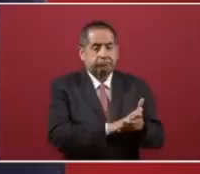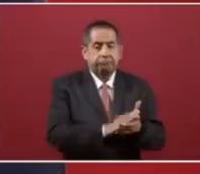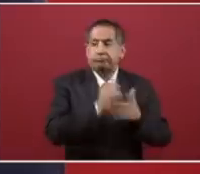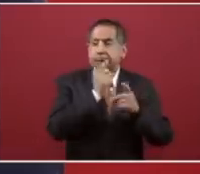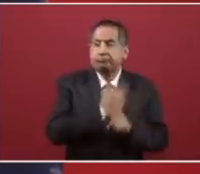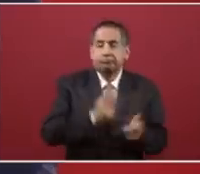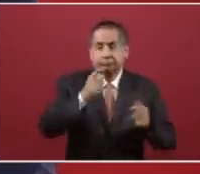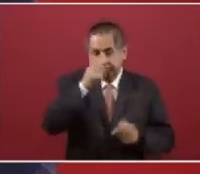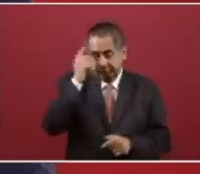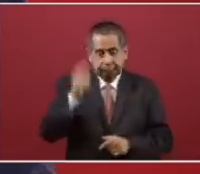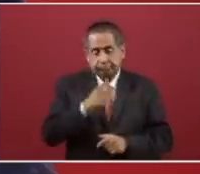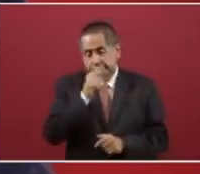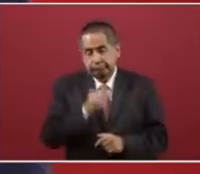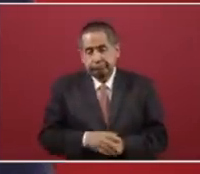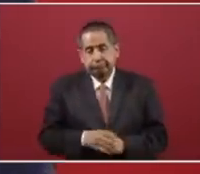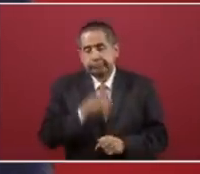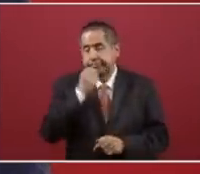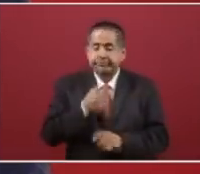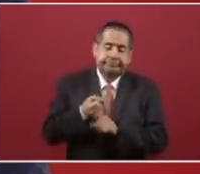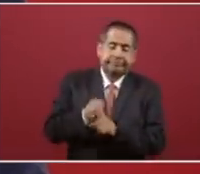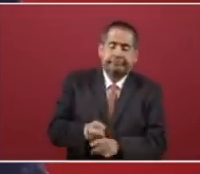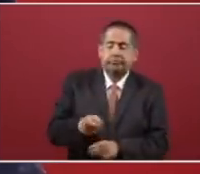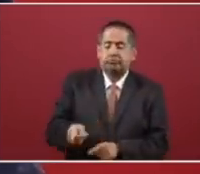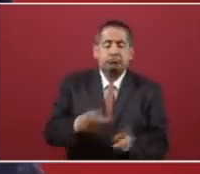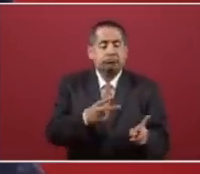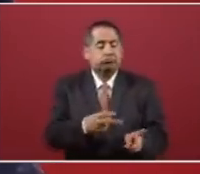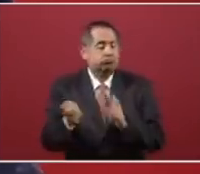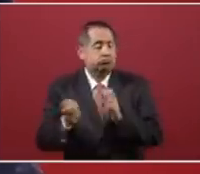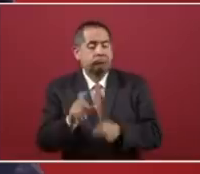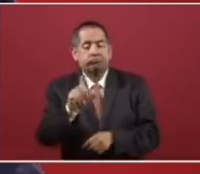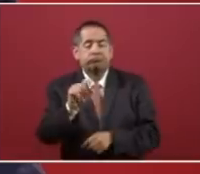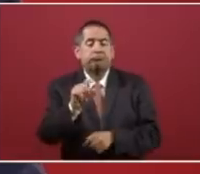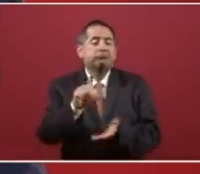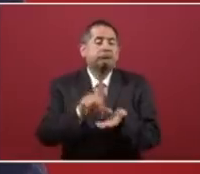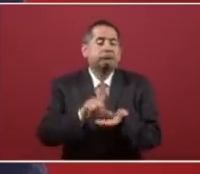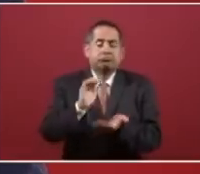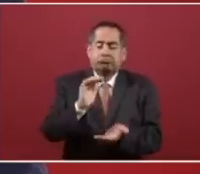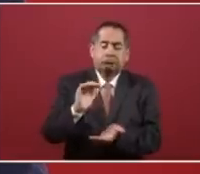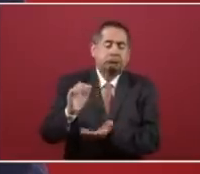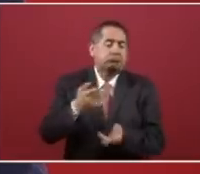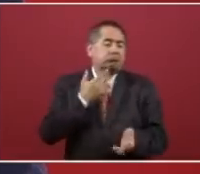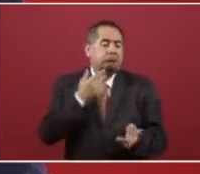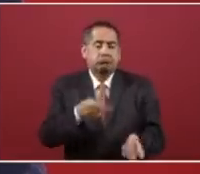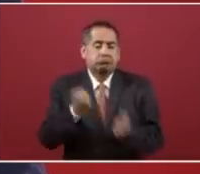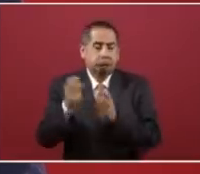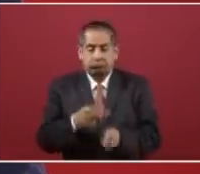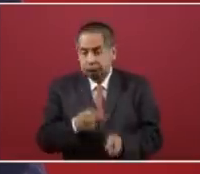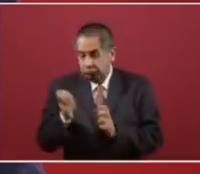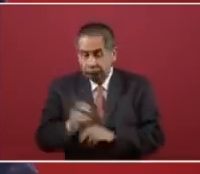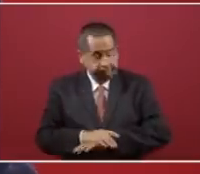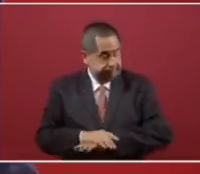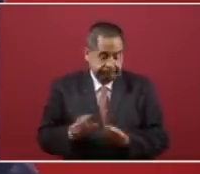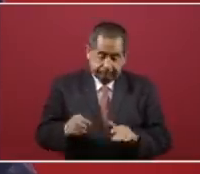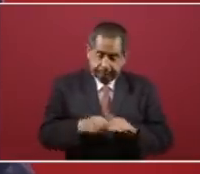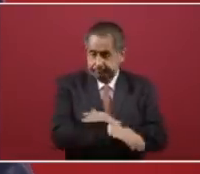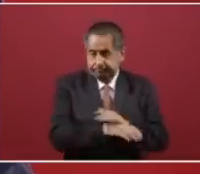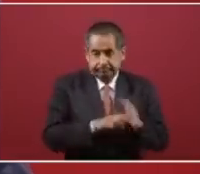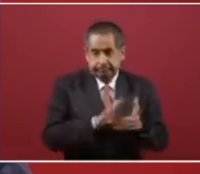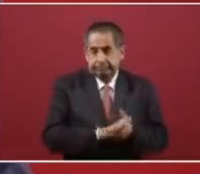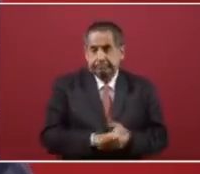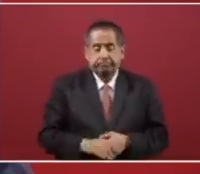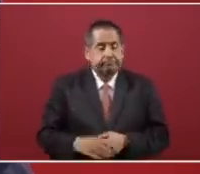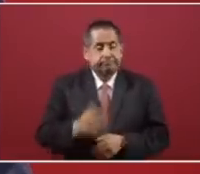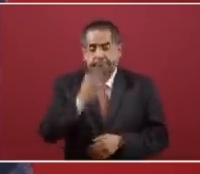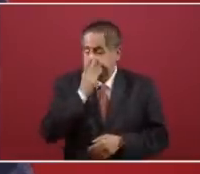a robarse este 20 litros de gasolina que no va a tener